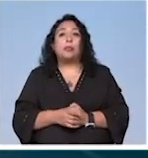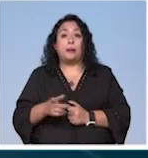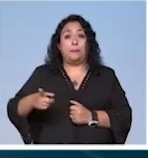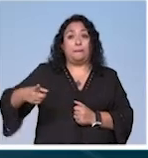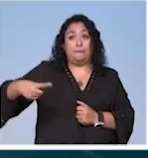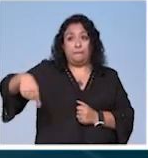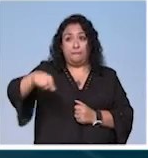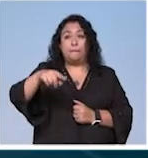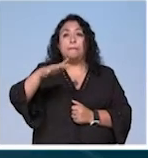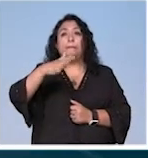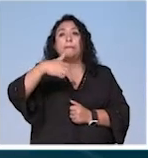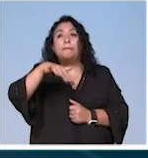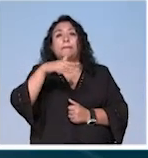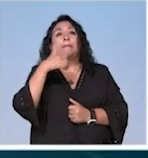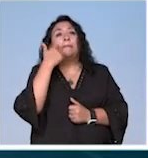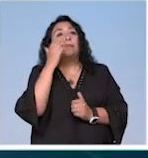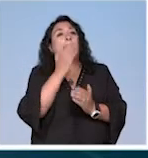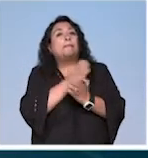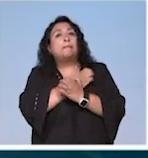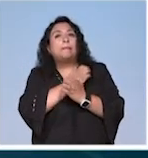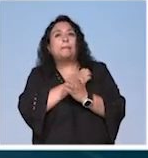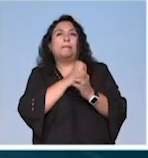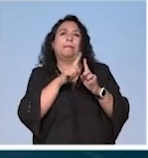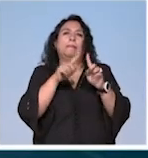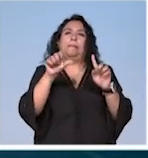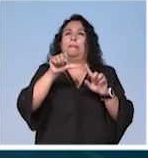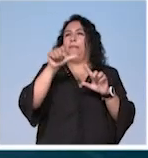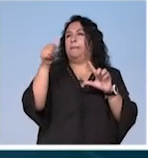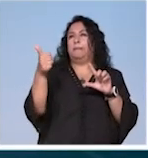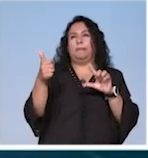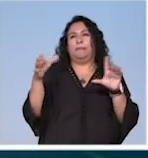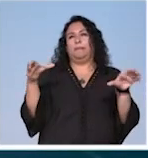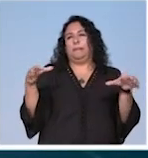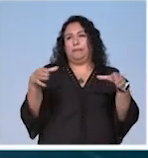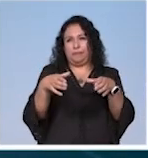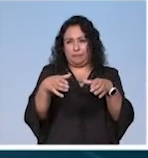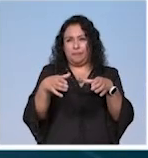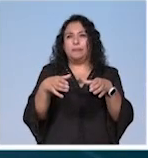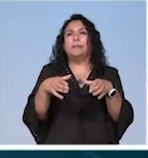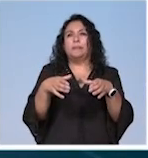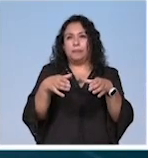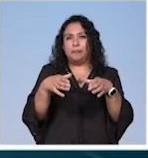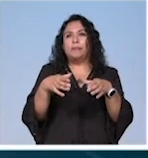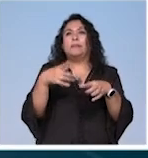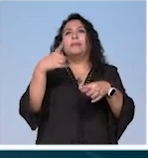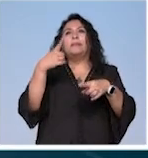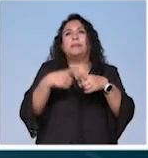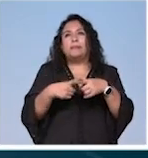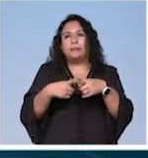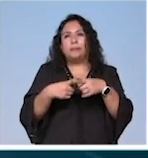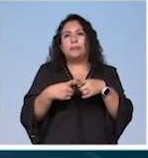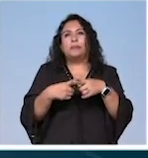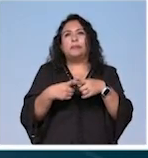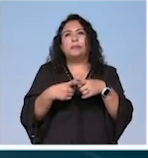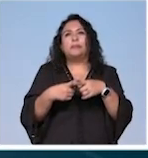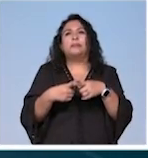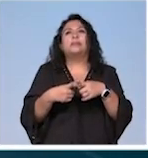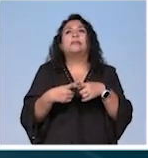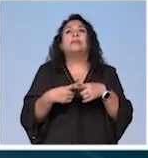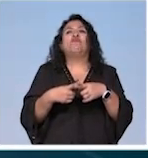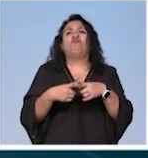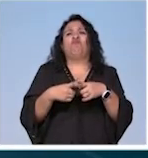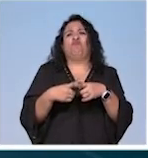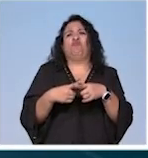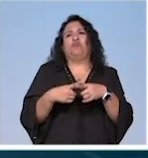Ellos buscaron educar, a diferencia de otras congregaciones, a la